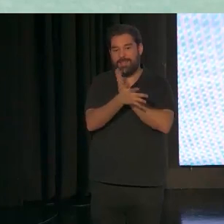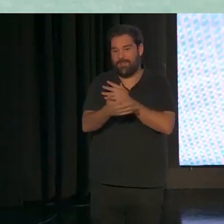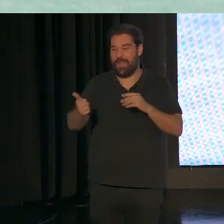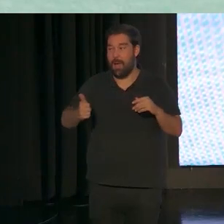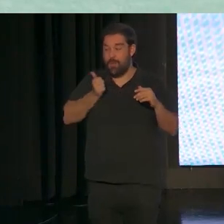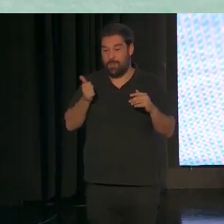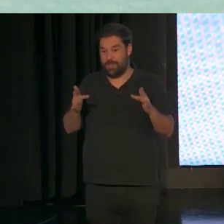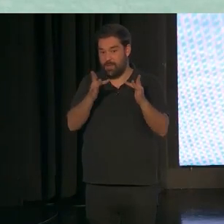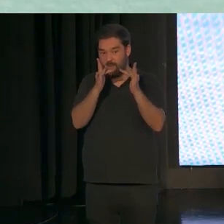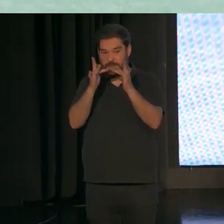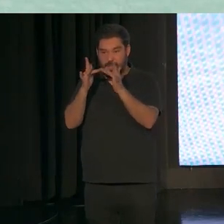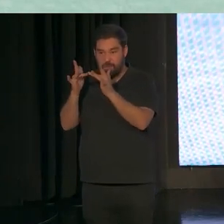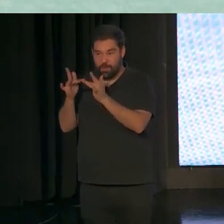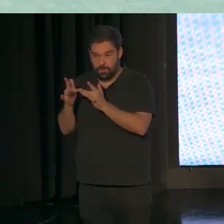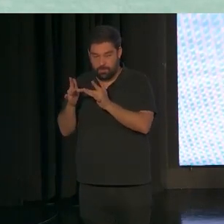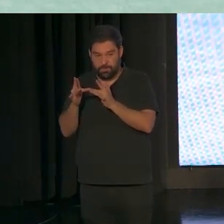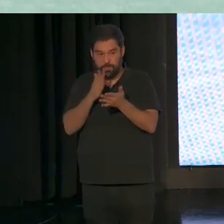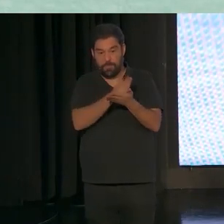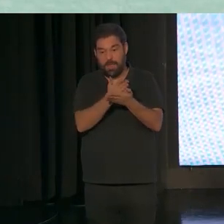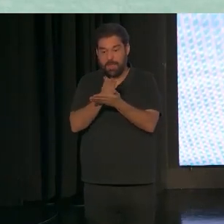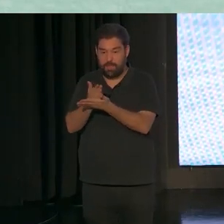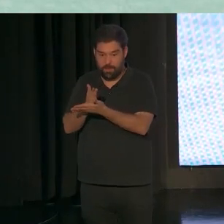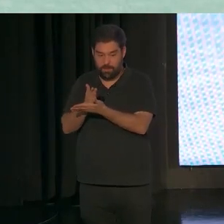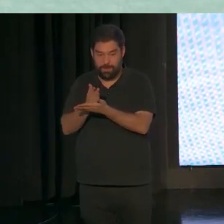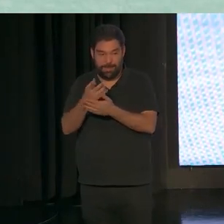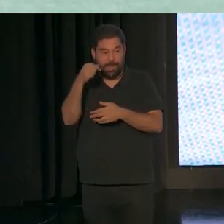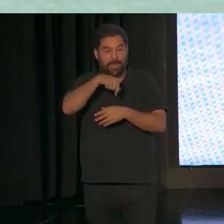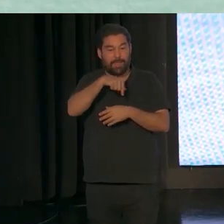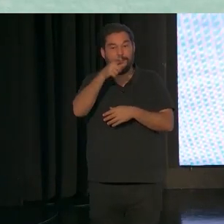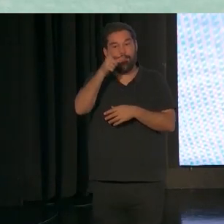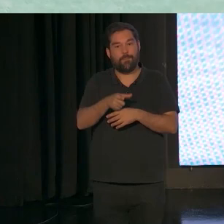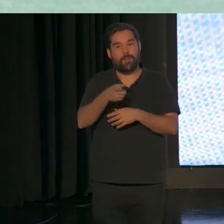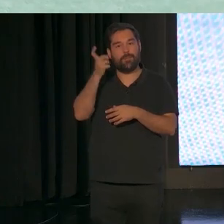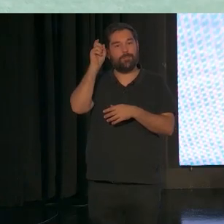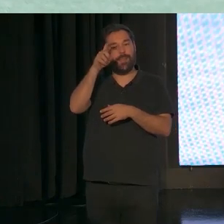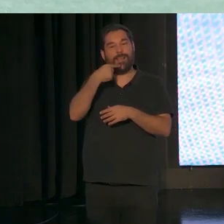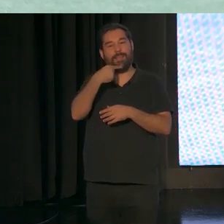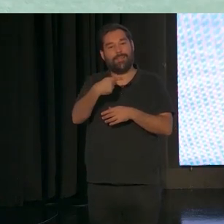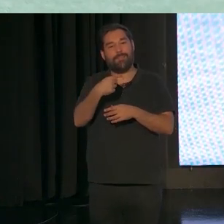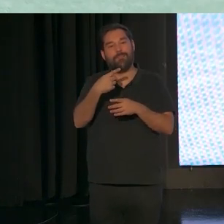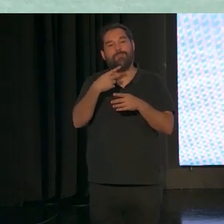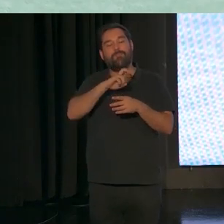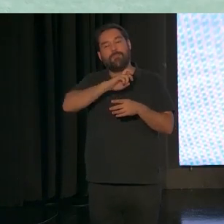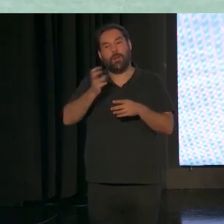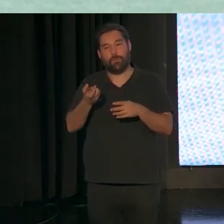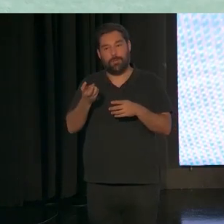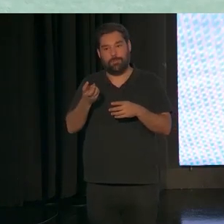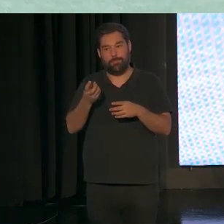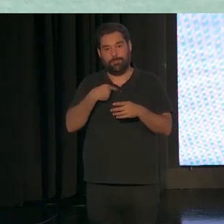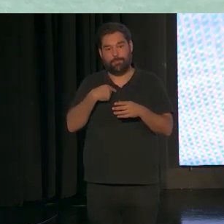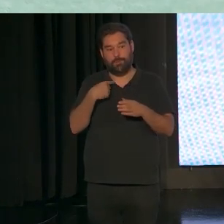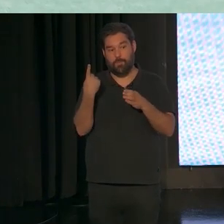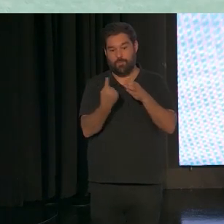interacciones no entonces Claro pero aquí la la educadora dice otra cosa no me dejes sola con mis